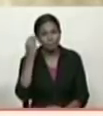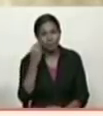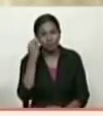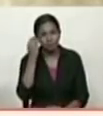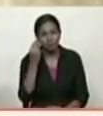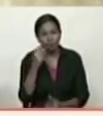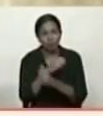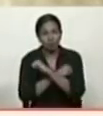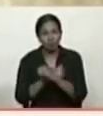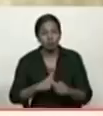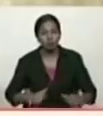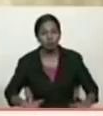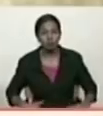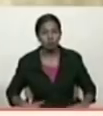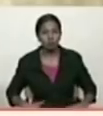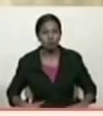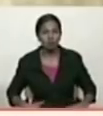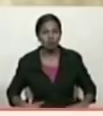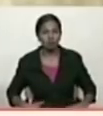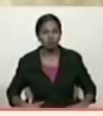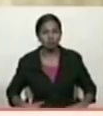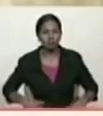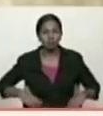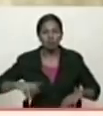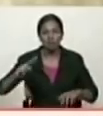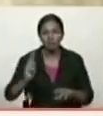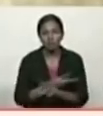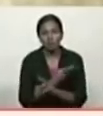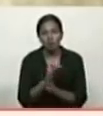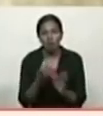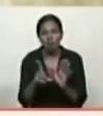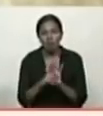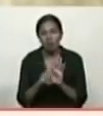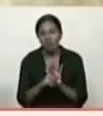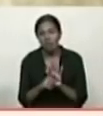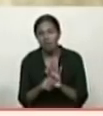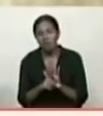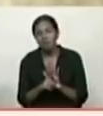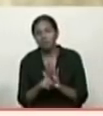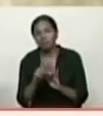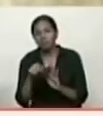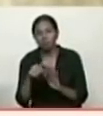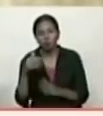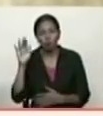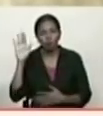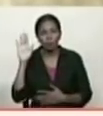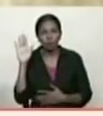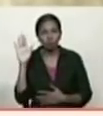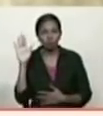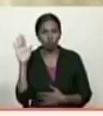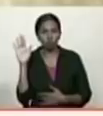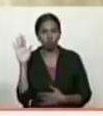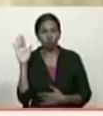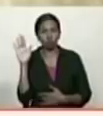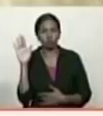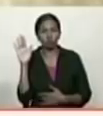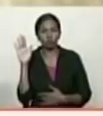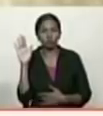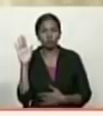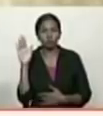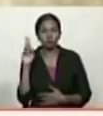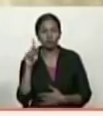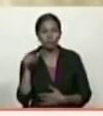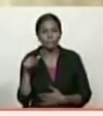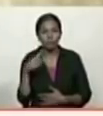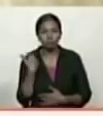Fuerza Armada Nacional Bolivariana iban a violar la Constitución, violar su juramento, violar a su